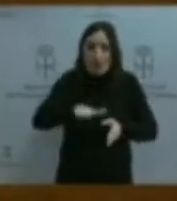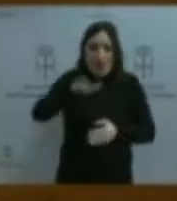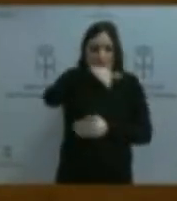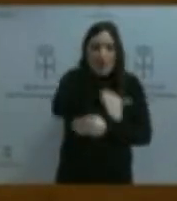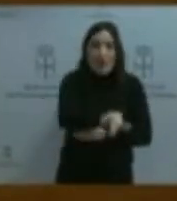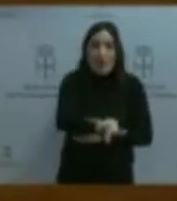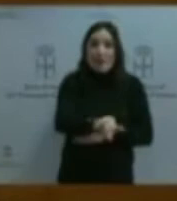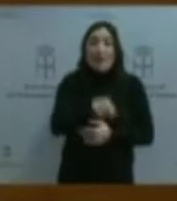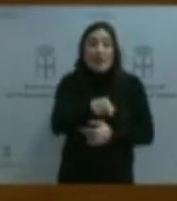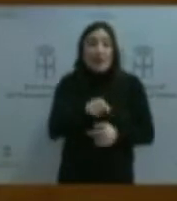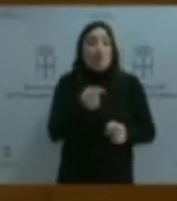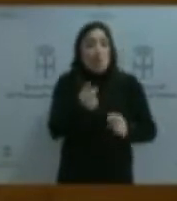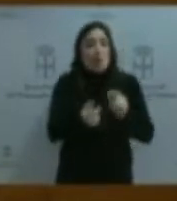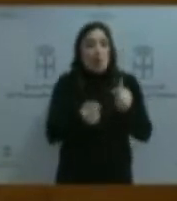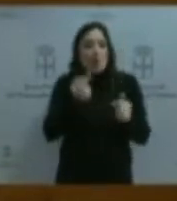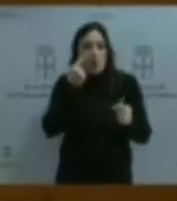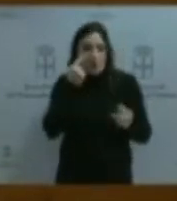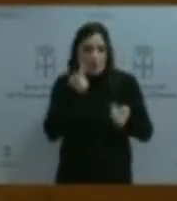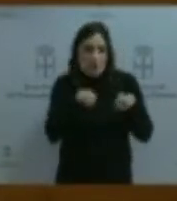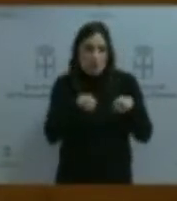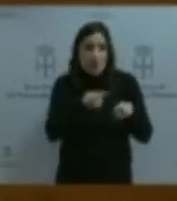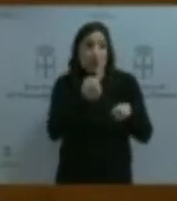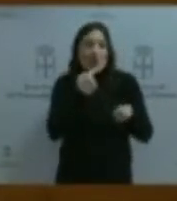ustedes de sedimentos y vegetación, lo